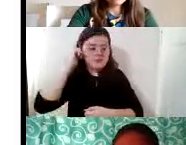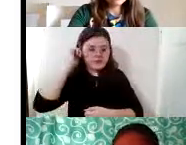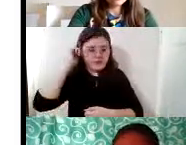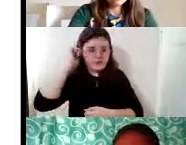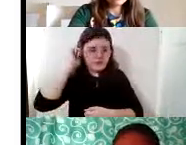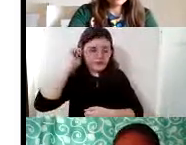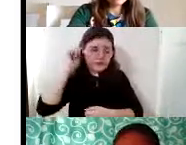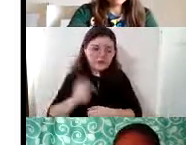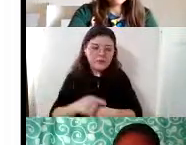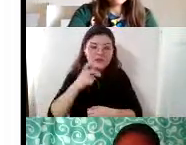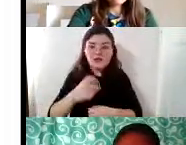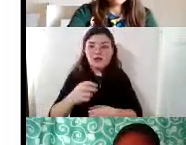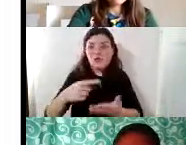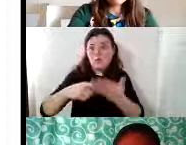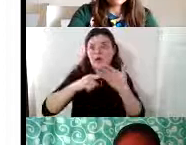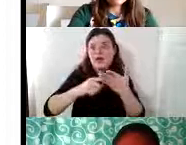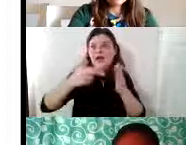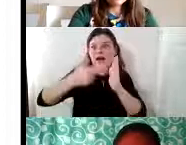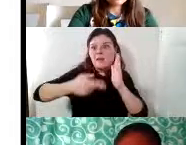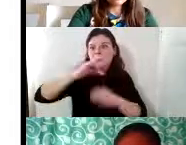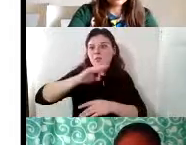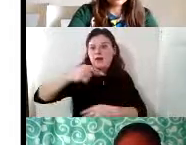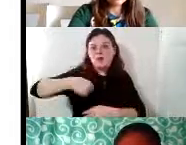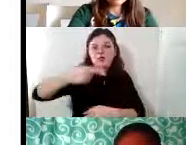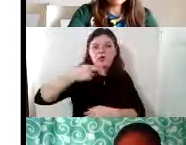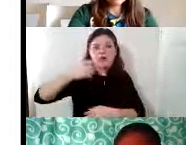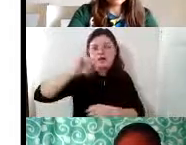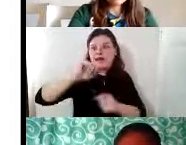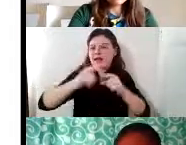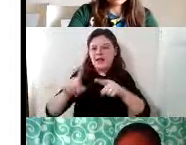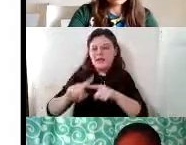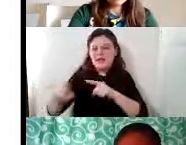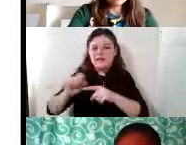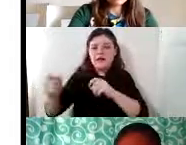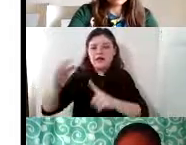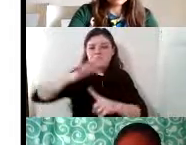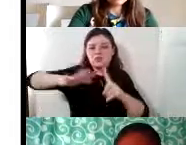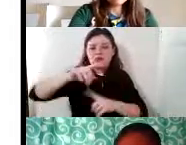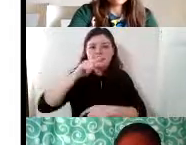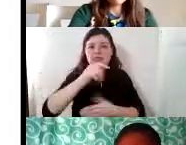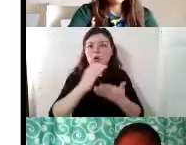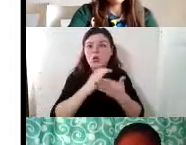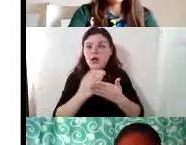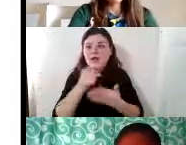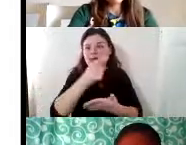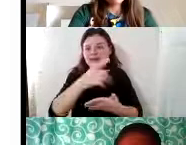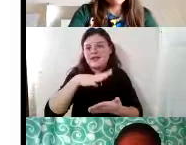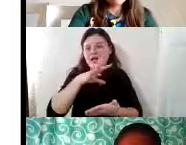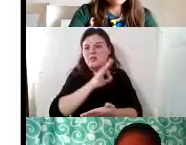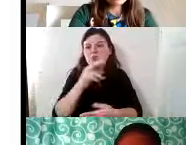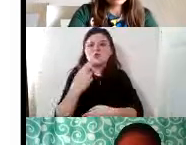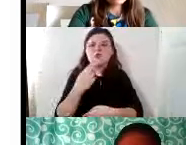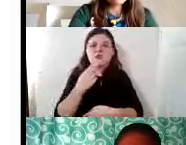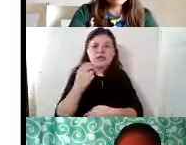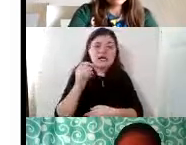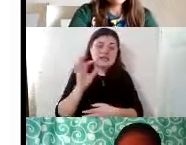herramientas para reaccionar ante alguna situación. ¿Sí? Los cuentos tienen esa maravilla de que a lo mejor yo no puedo llegar con mi